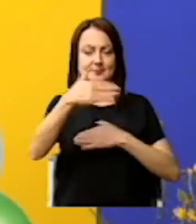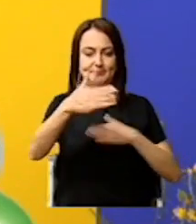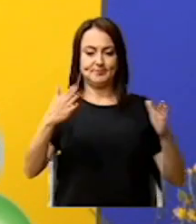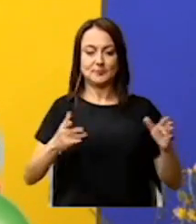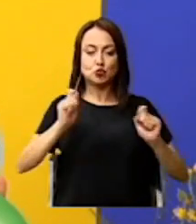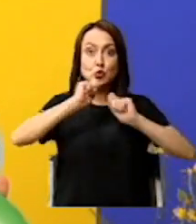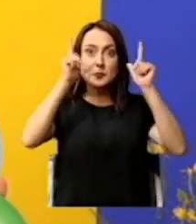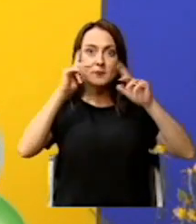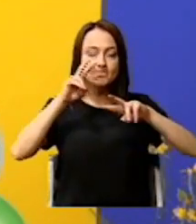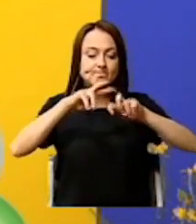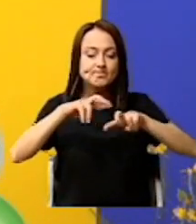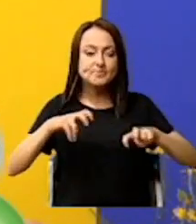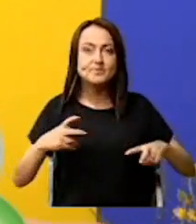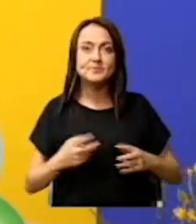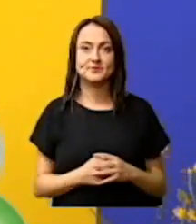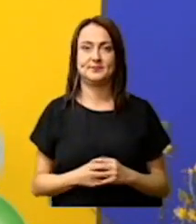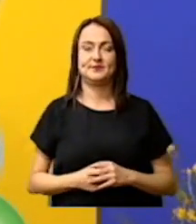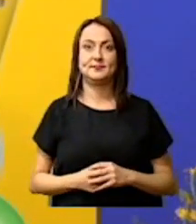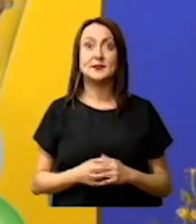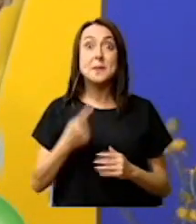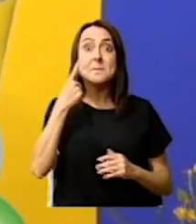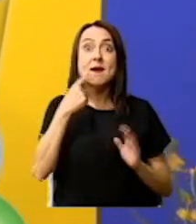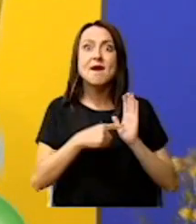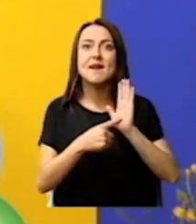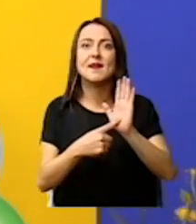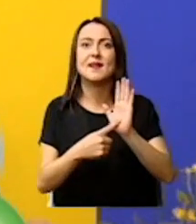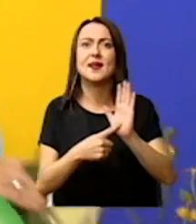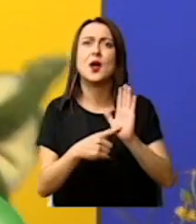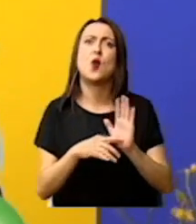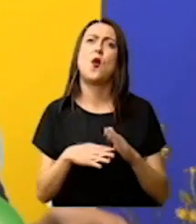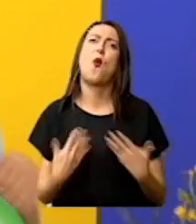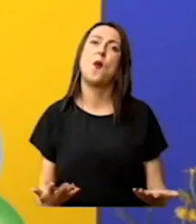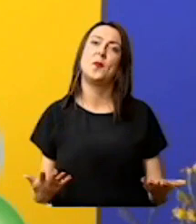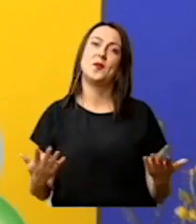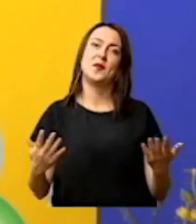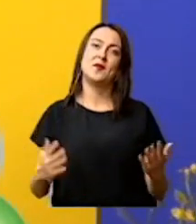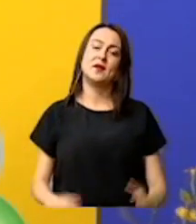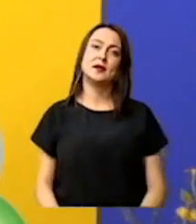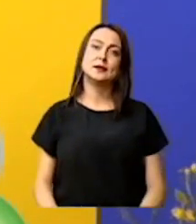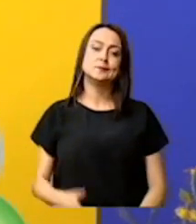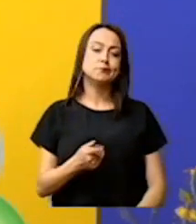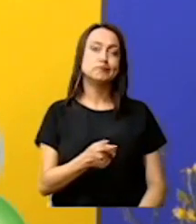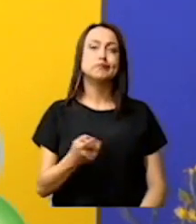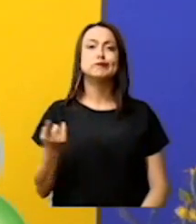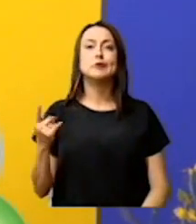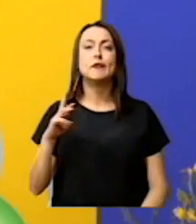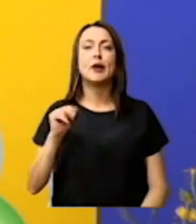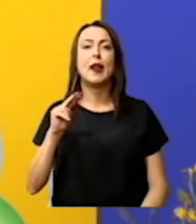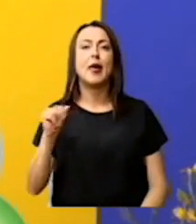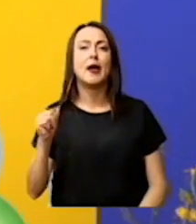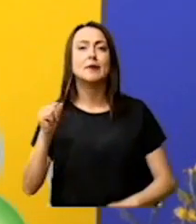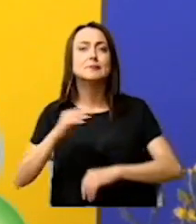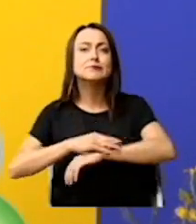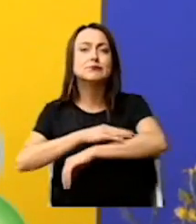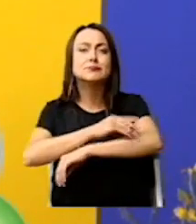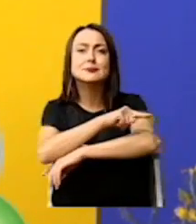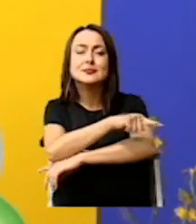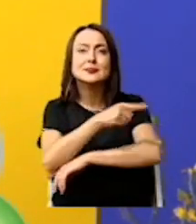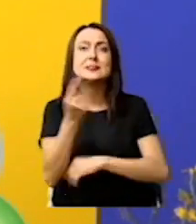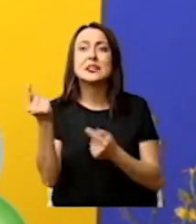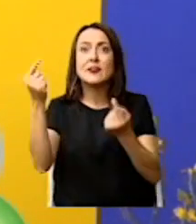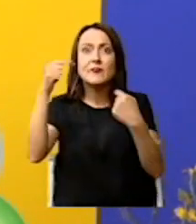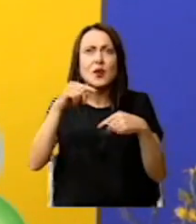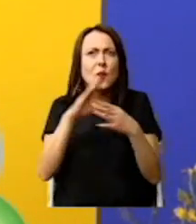sorpresas. ¡Ay, miren cómo! Se vino Ranita, la ranita del cuento se